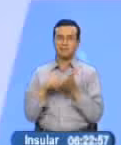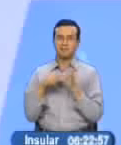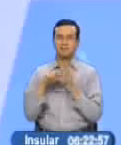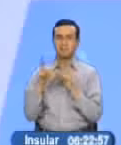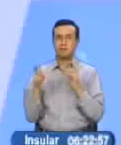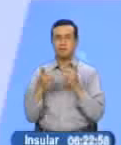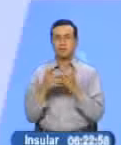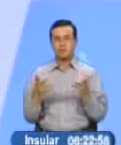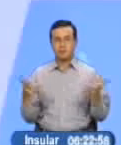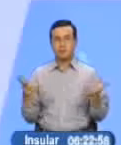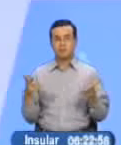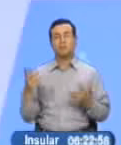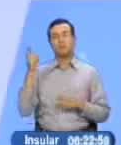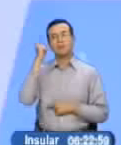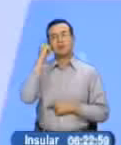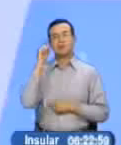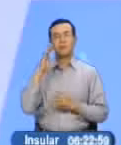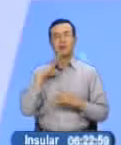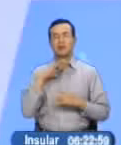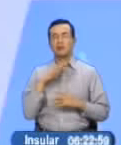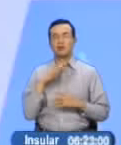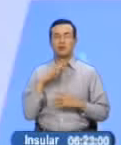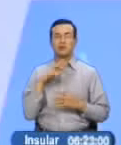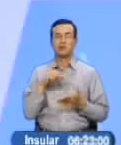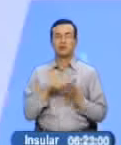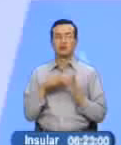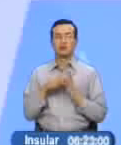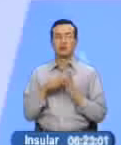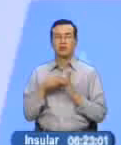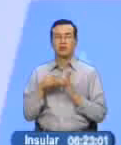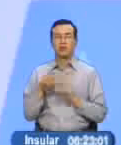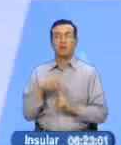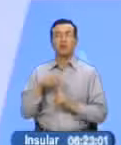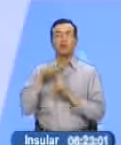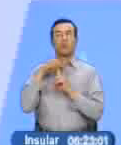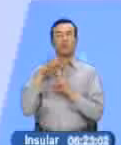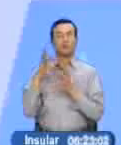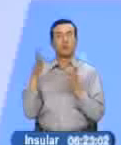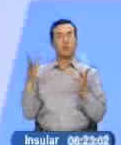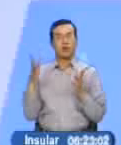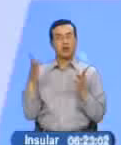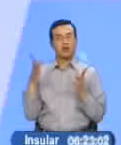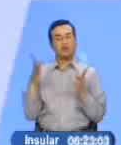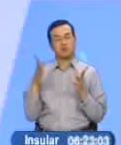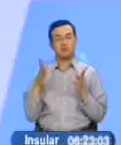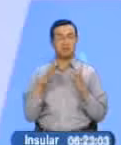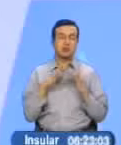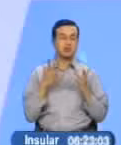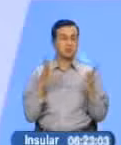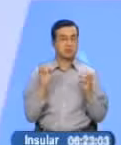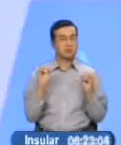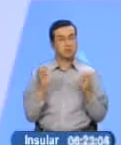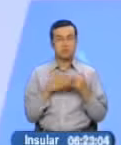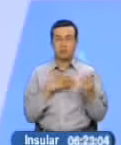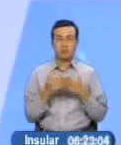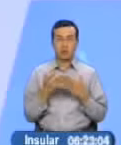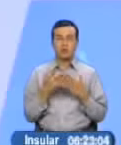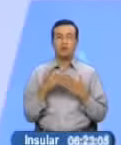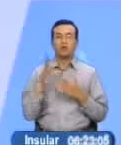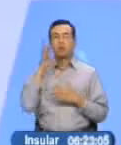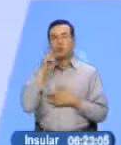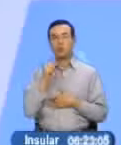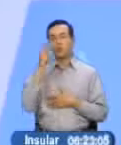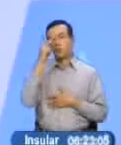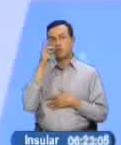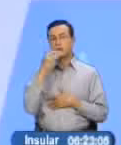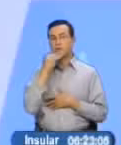personas consideren las vacaciones como una actividad no prioritaria. Por otro lado, la ocupación hotelera en Cuenca no es